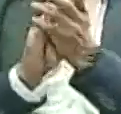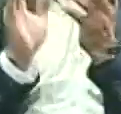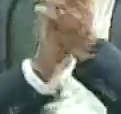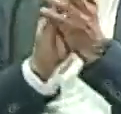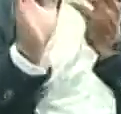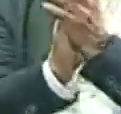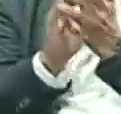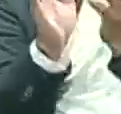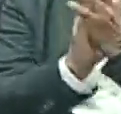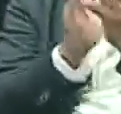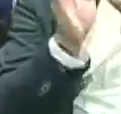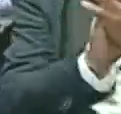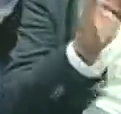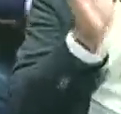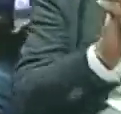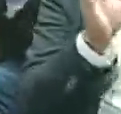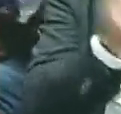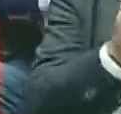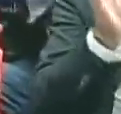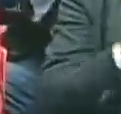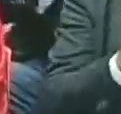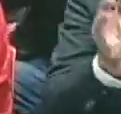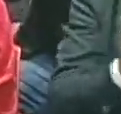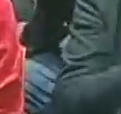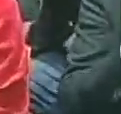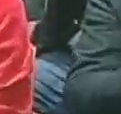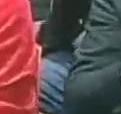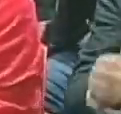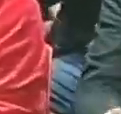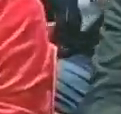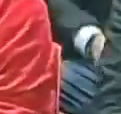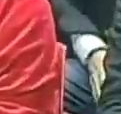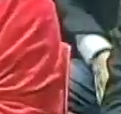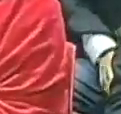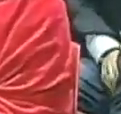El viernes arrancamos la Navidad adelantada.